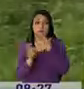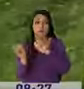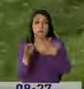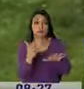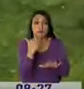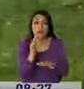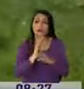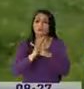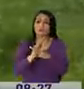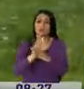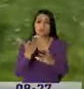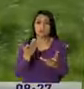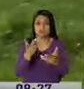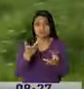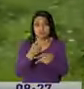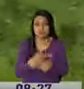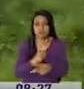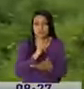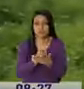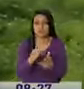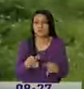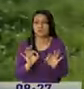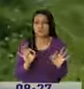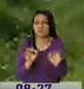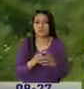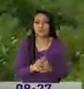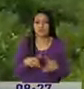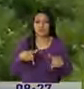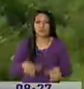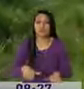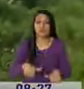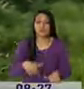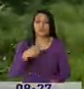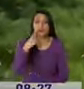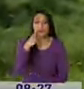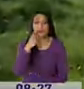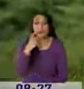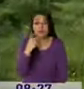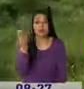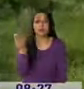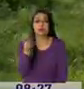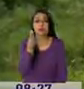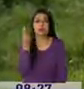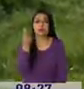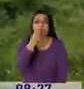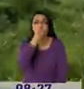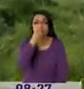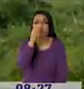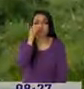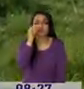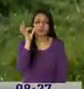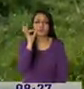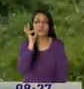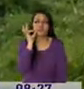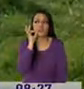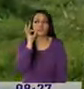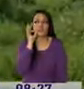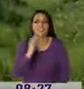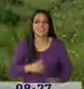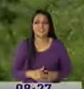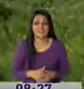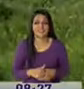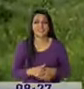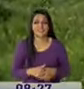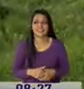a botar basura. Aquí los señores, hay unos jóvenes que se drogan. Ellos se